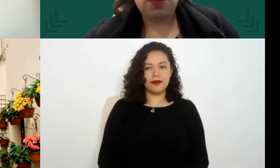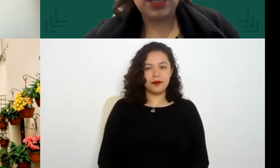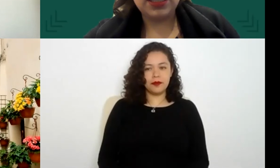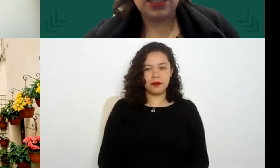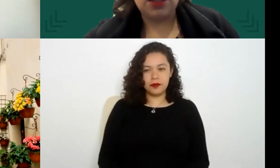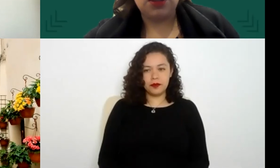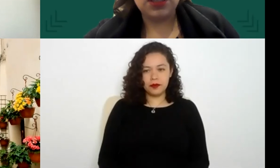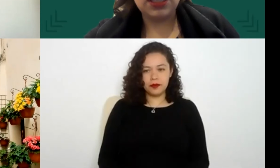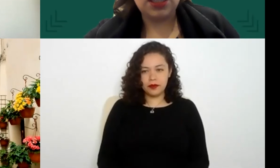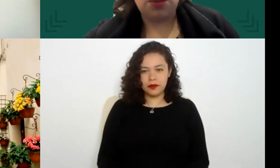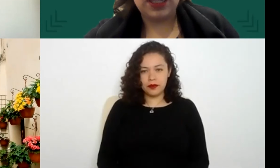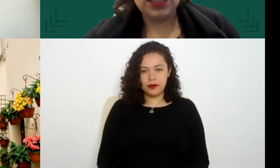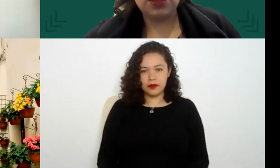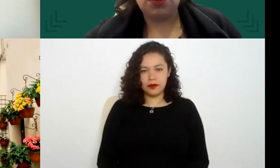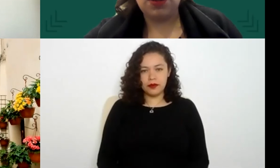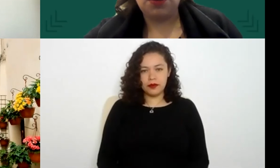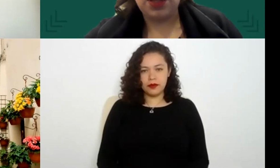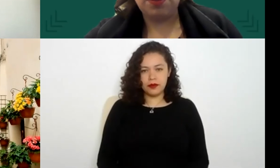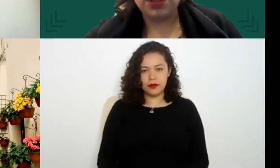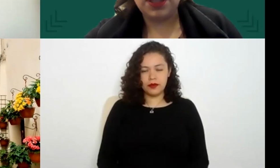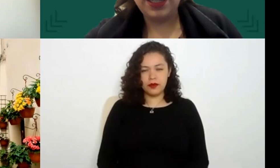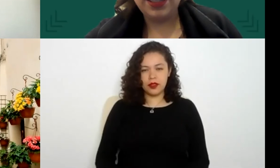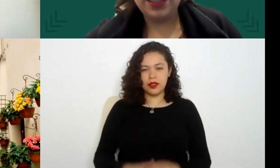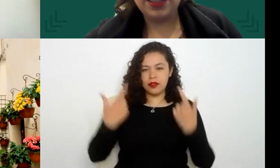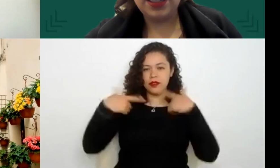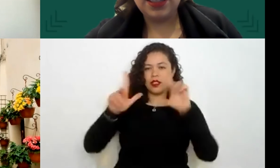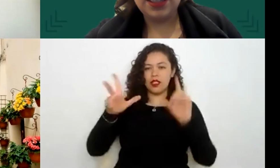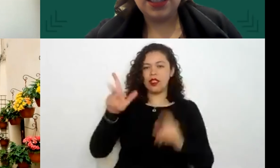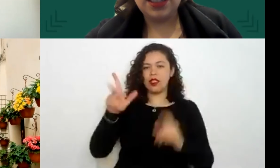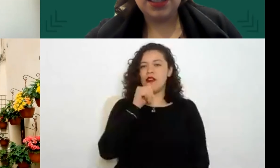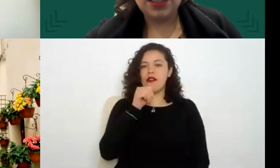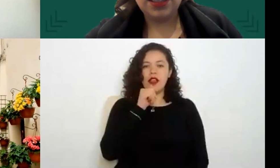Todavía no aparece, Naldo. No sé si se lo mandaste solo a alguna persona.